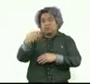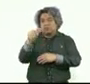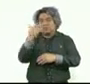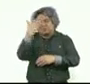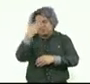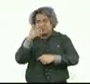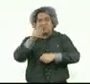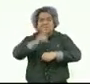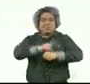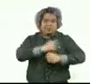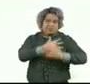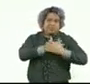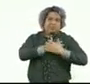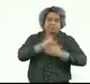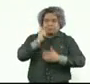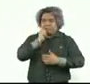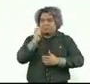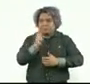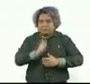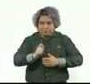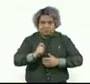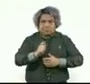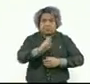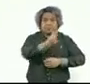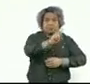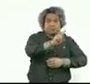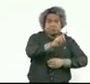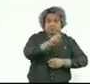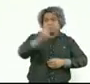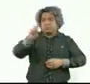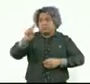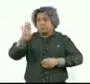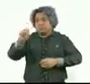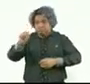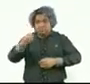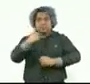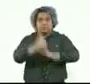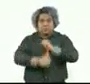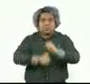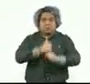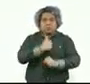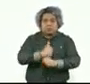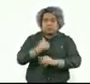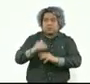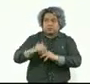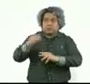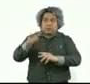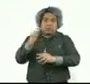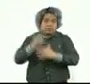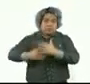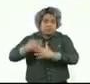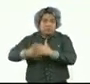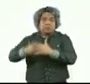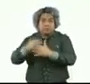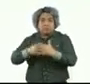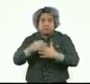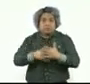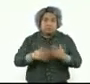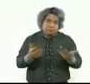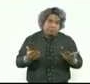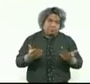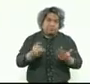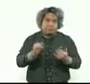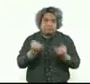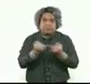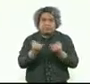Amistad, le tocará a los de 30 y más, que aún no se han vacunado, a todos nuestros